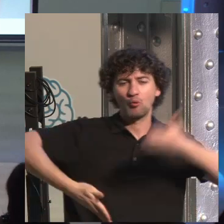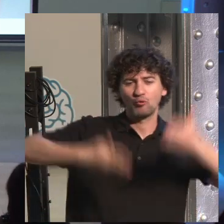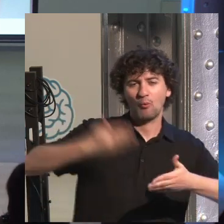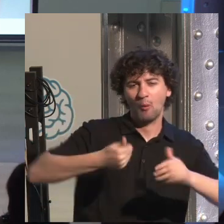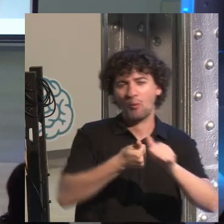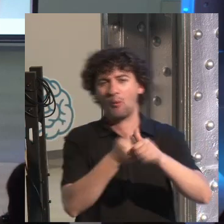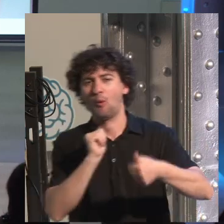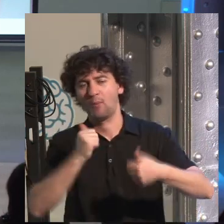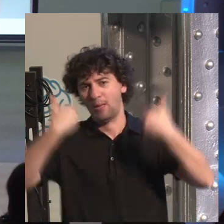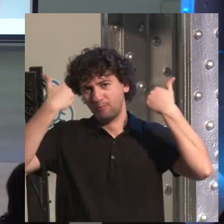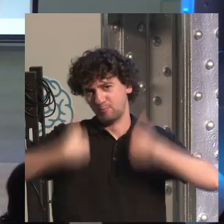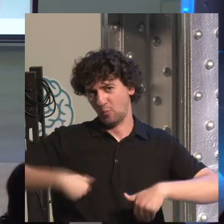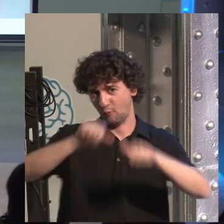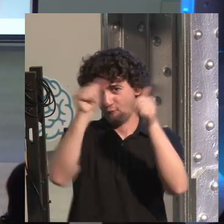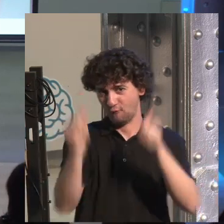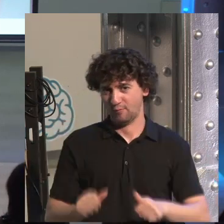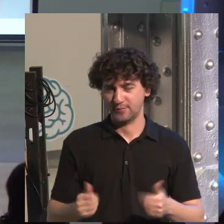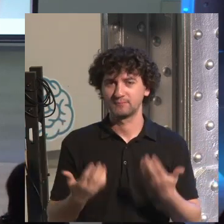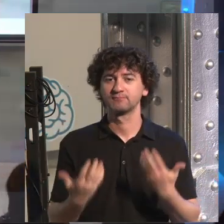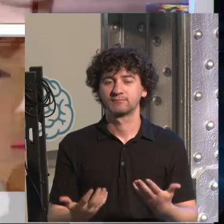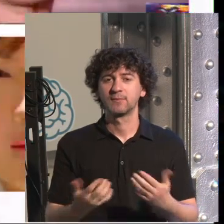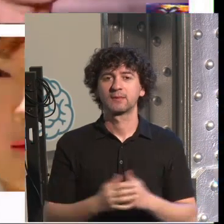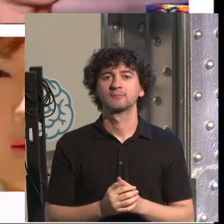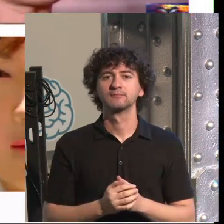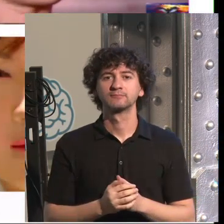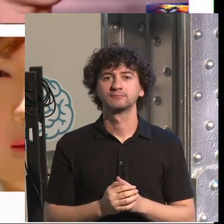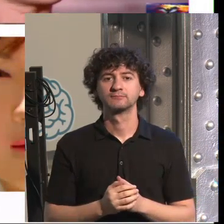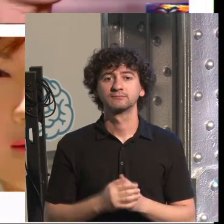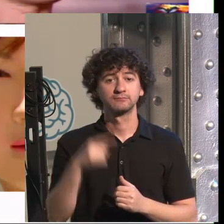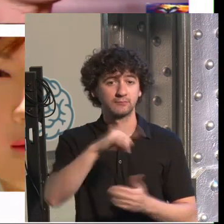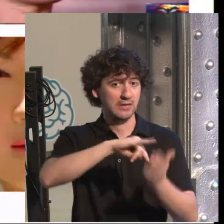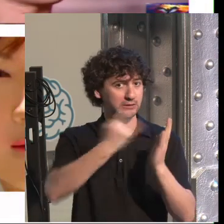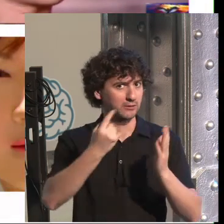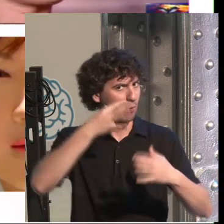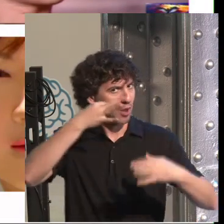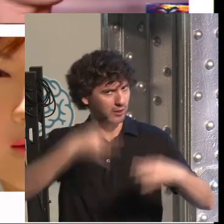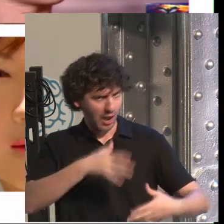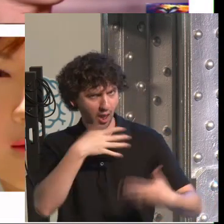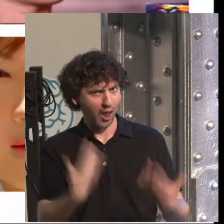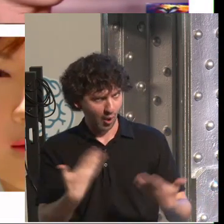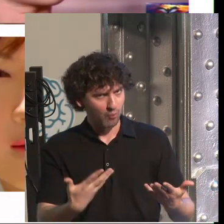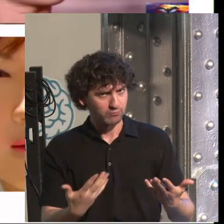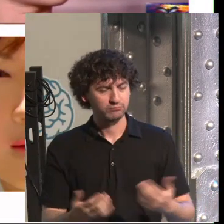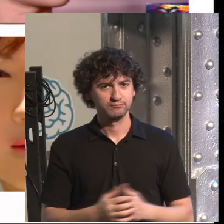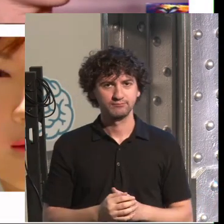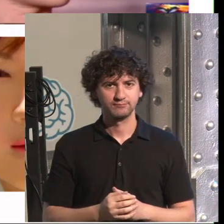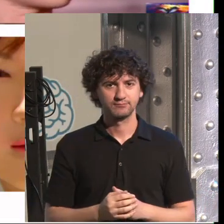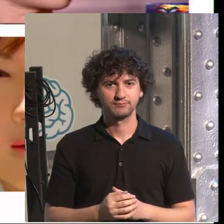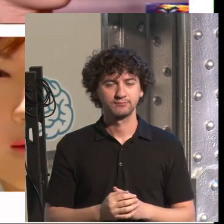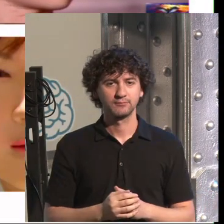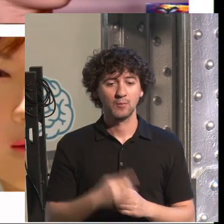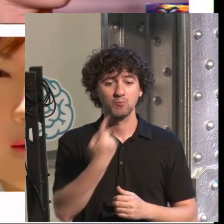son robots que tienen la apariencia humana. Estos son sistemas reales de hoy en día. Esta es, por ejemplo,